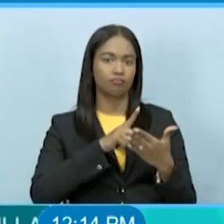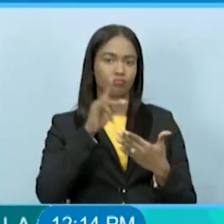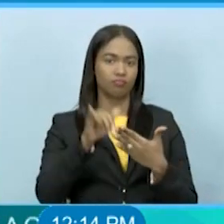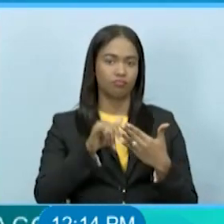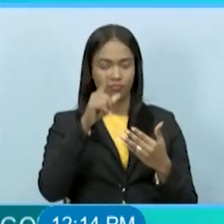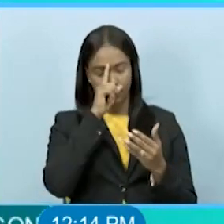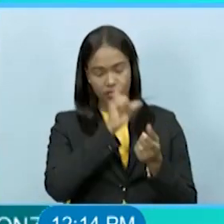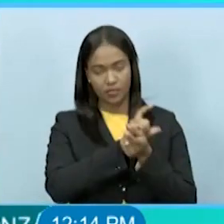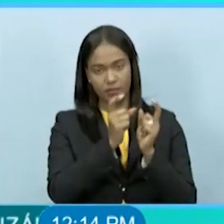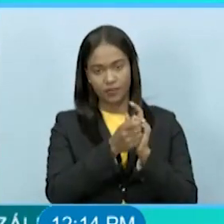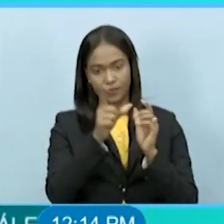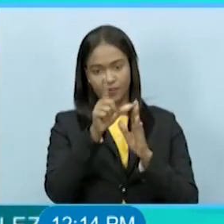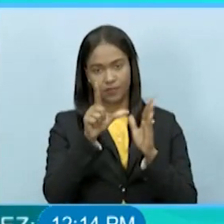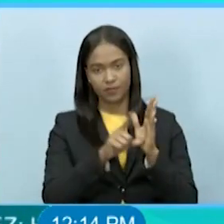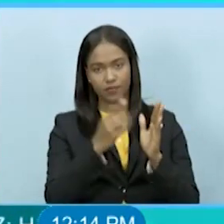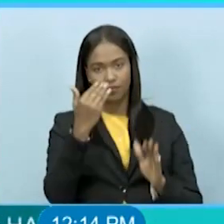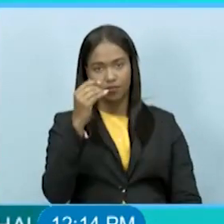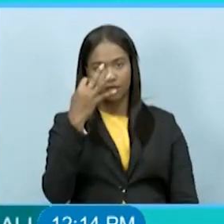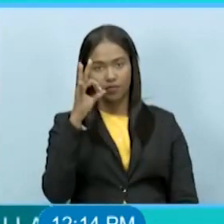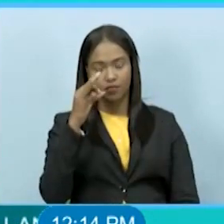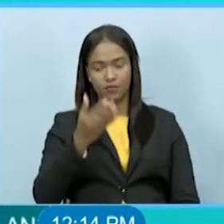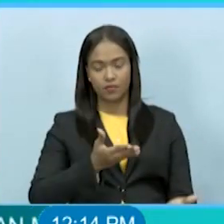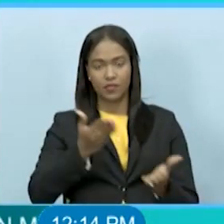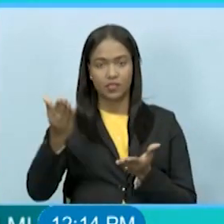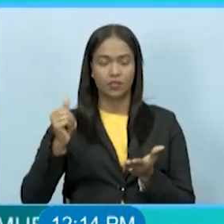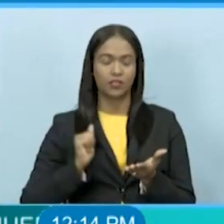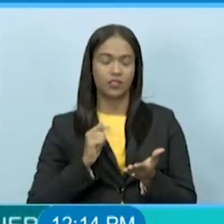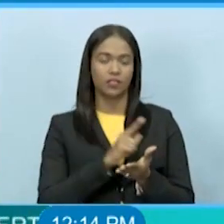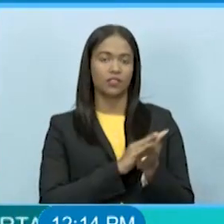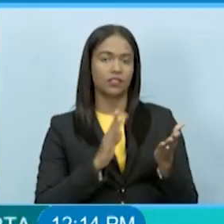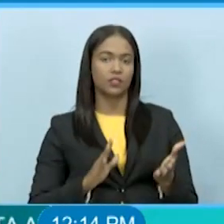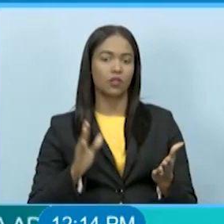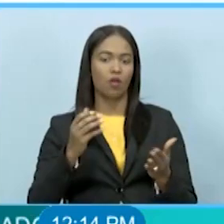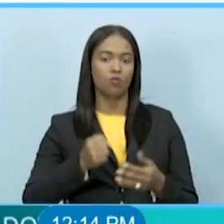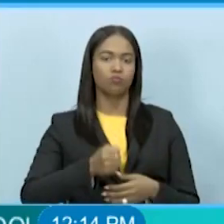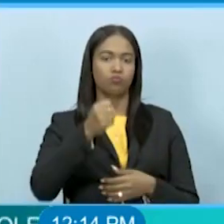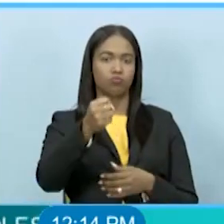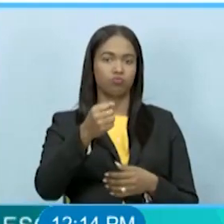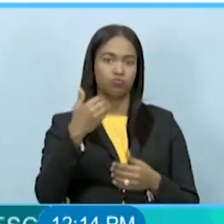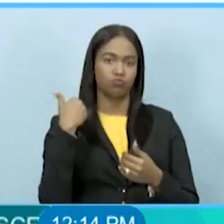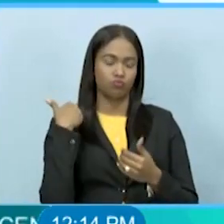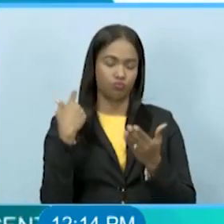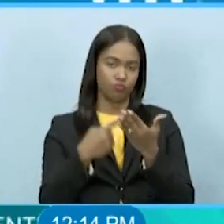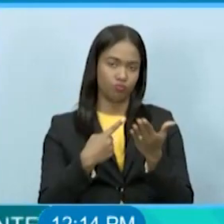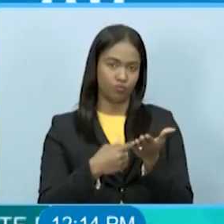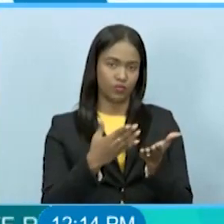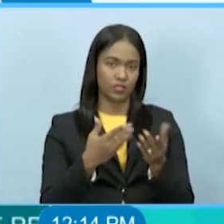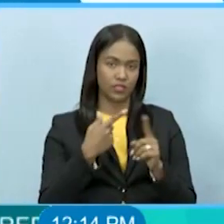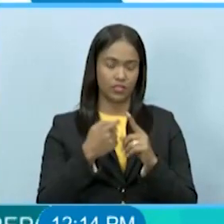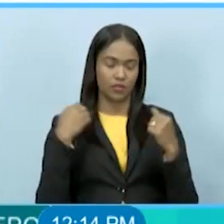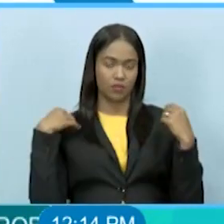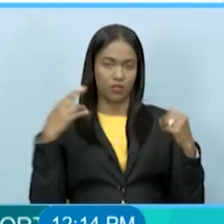de modificación de la ley 1519 enviado por los senadores y sea enviado a comisión. Desde el Congreso